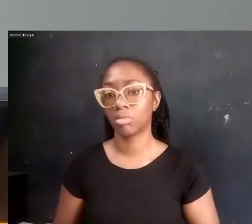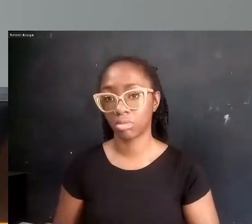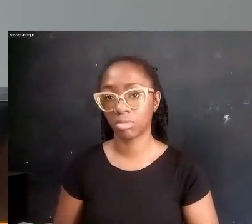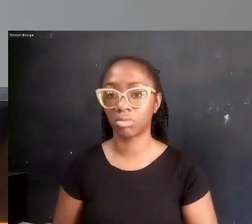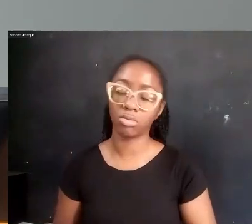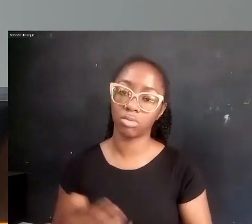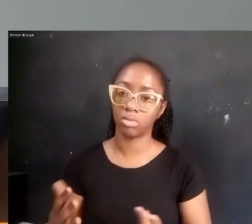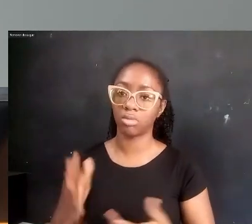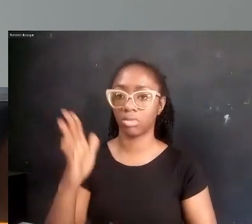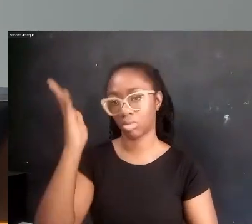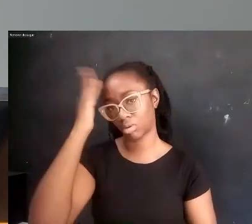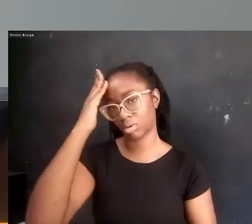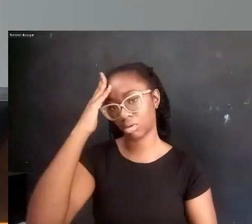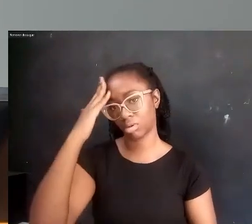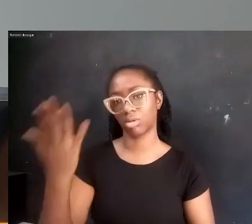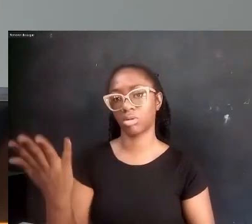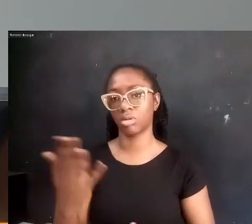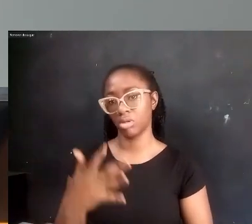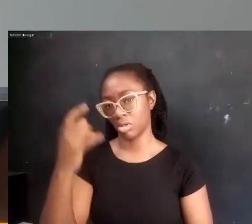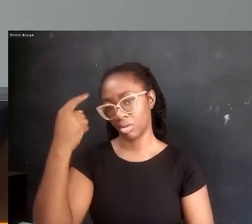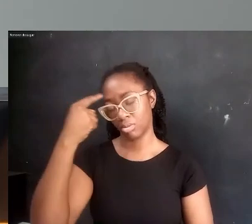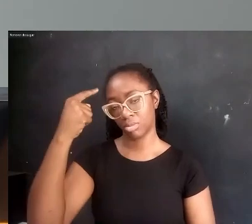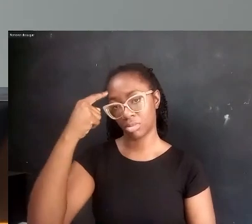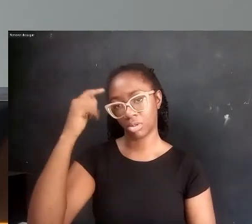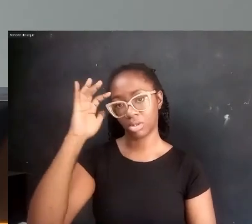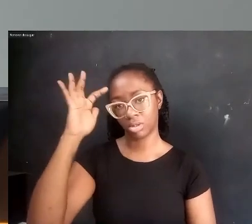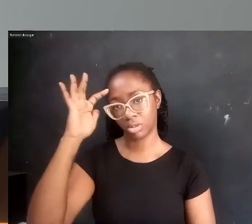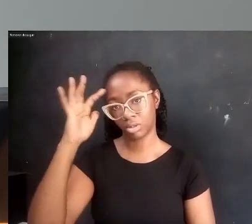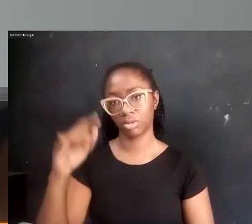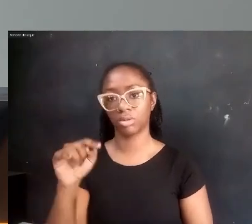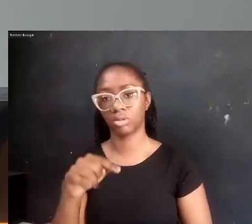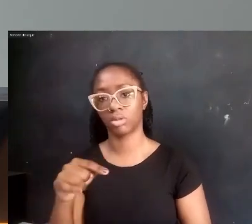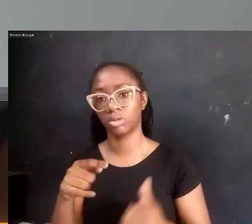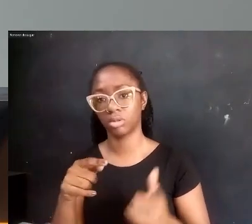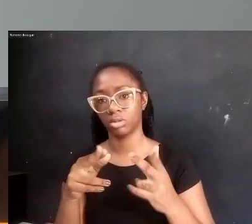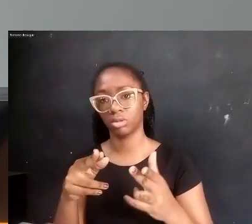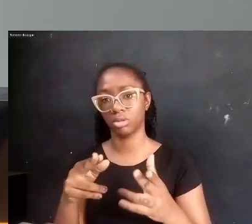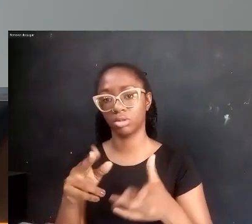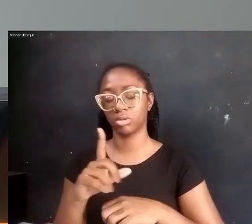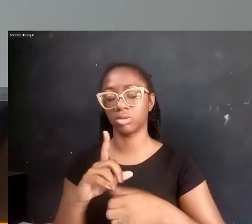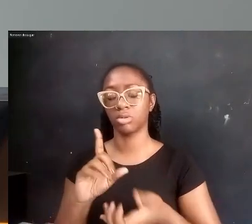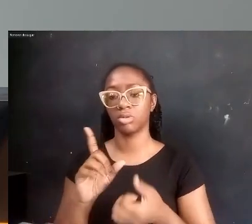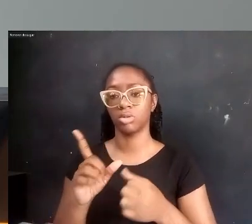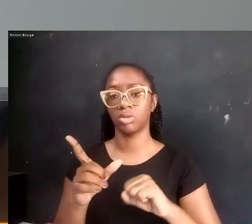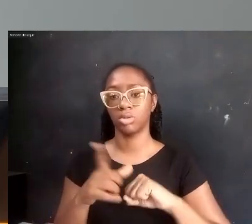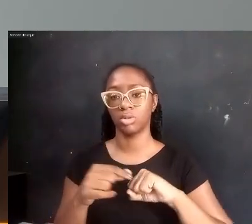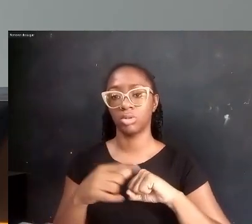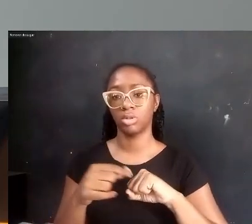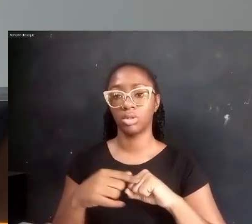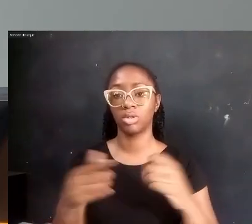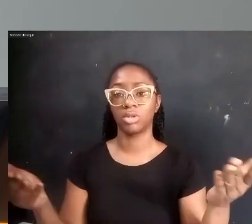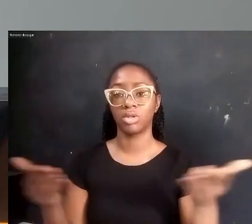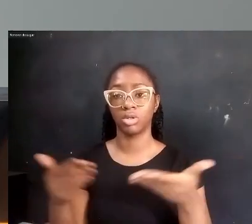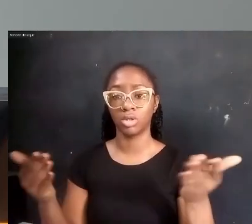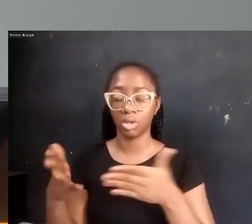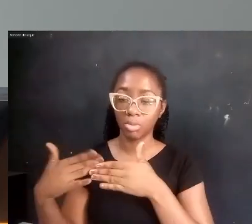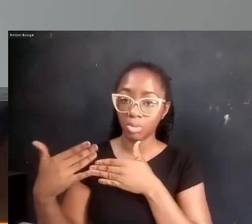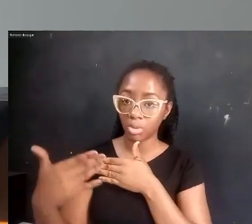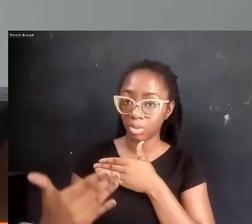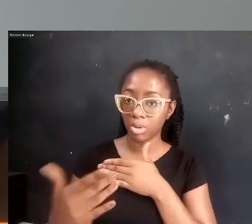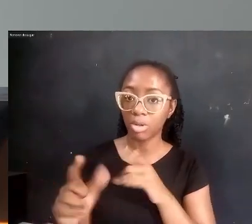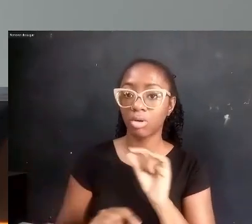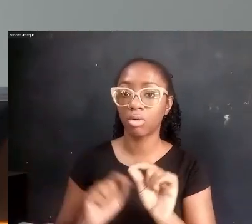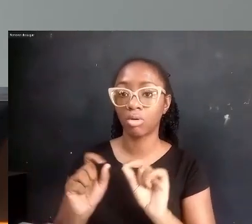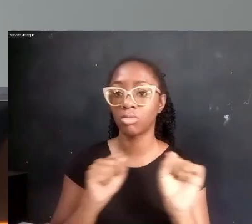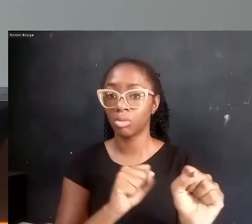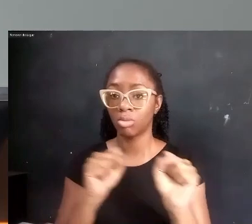estructura racional, escrita con artículos y desarrolla elementos sobre la separación de poderes, sobre